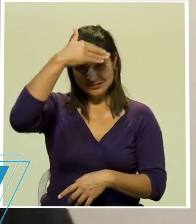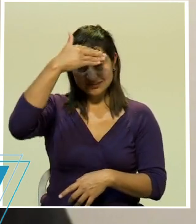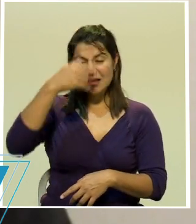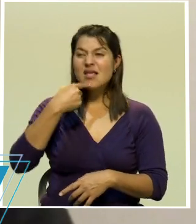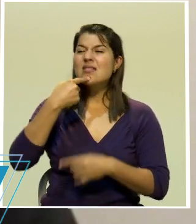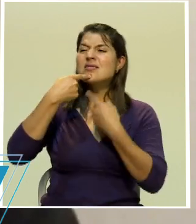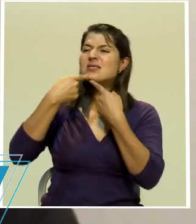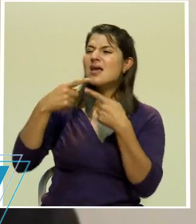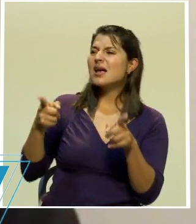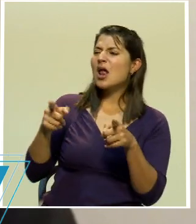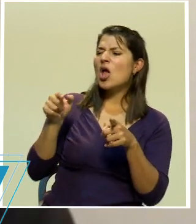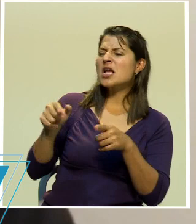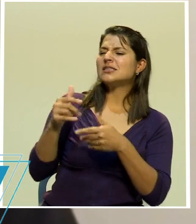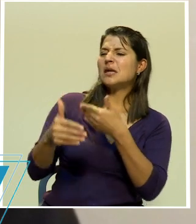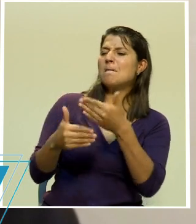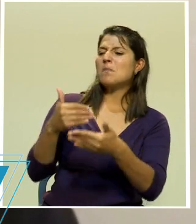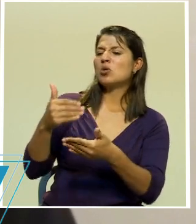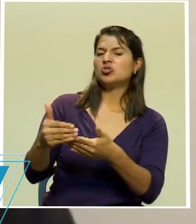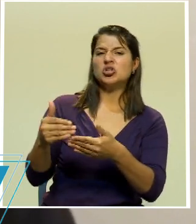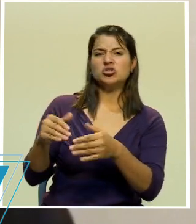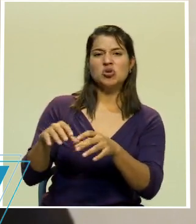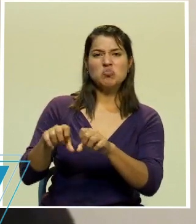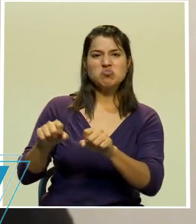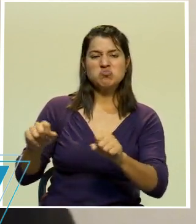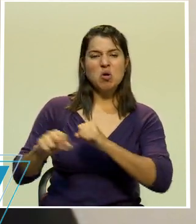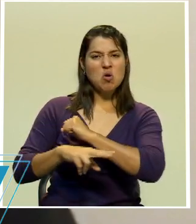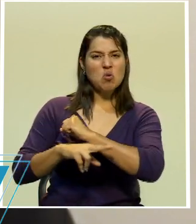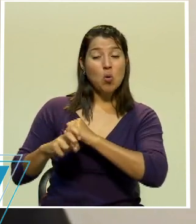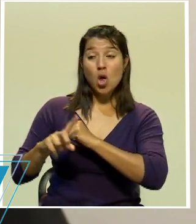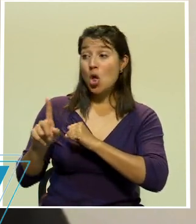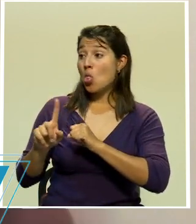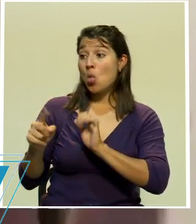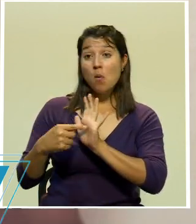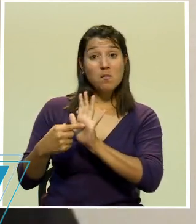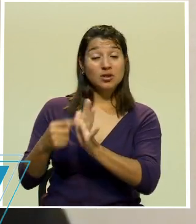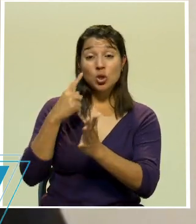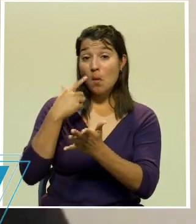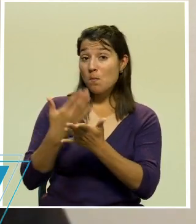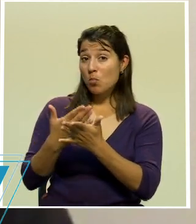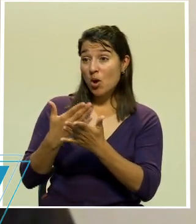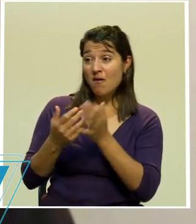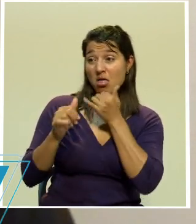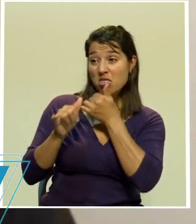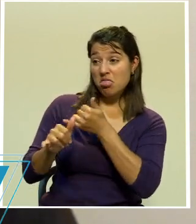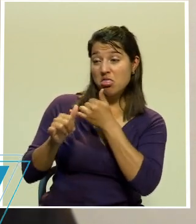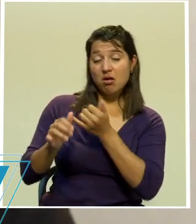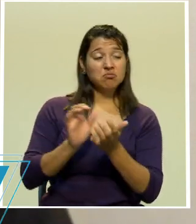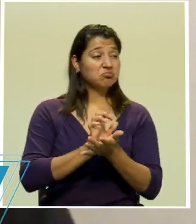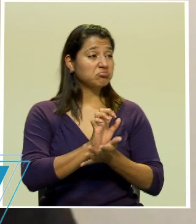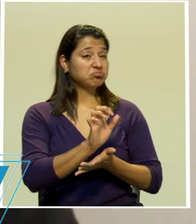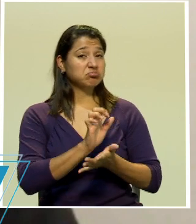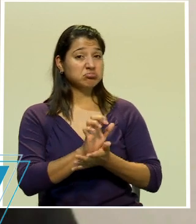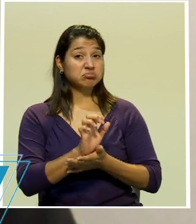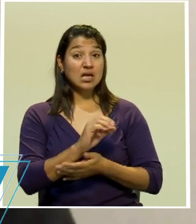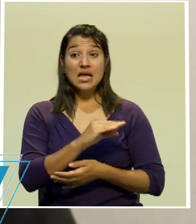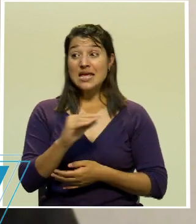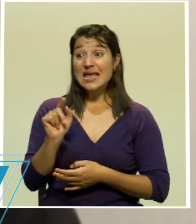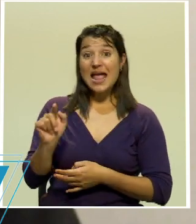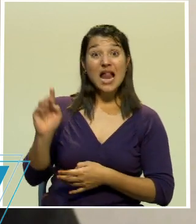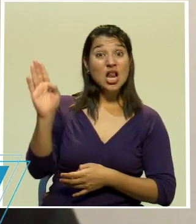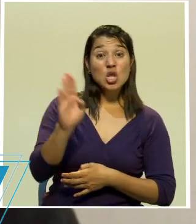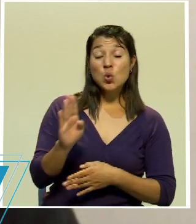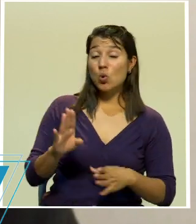que la elección había sido robada, no presentó pruebas, las demandas que presentó fueron rechazadas y él nunca reconoció la